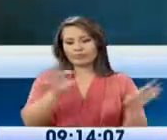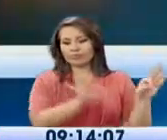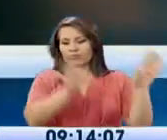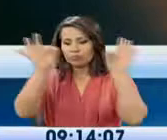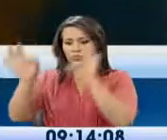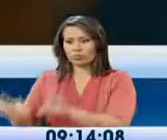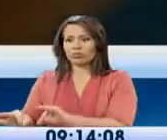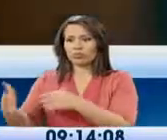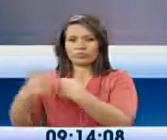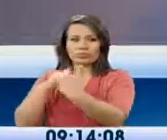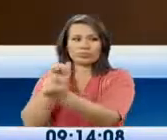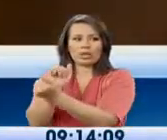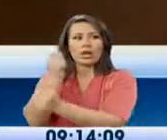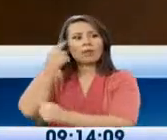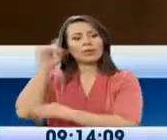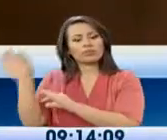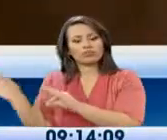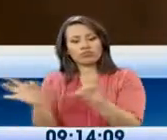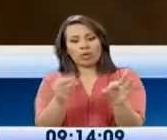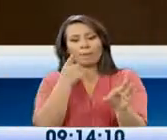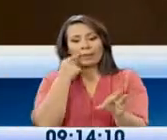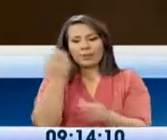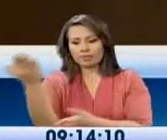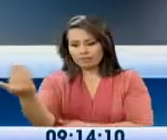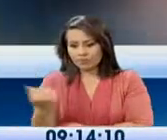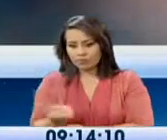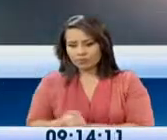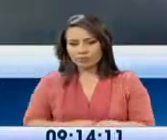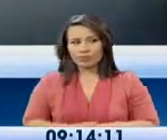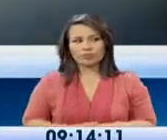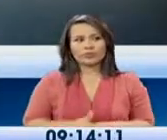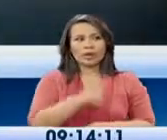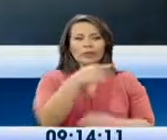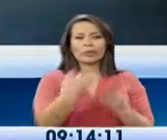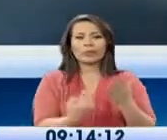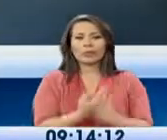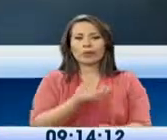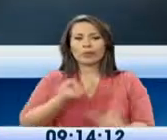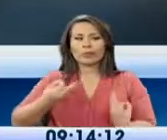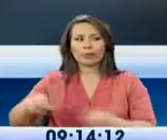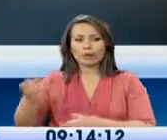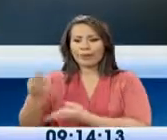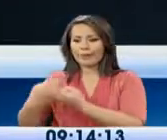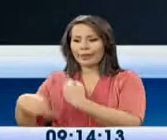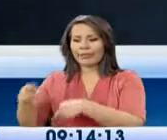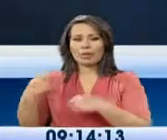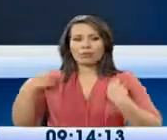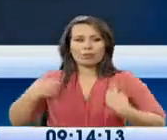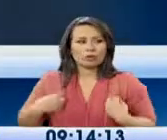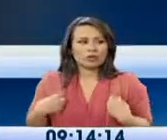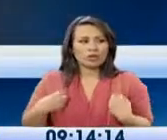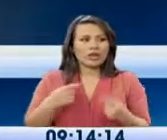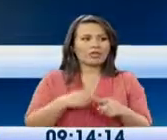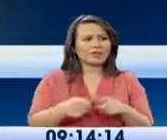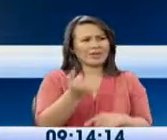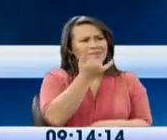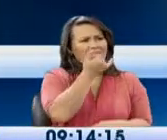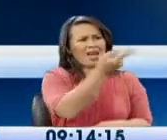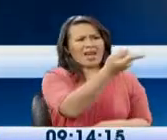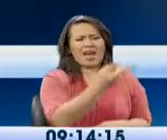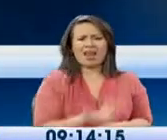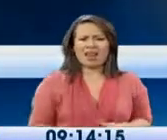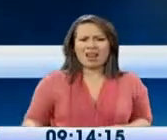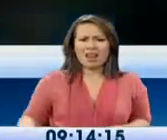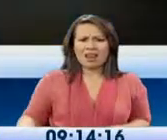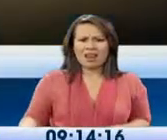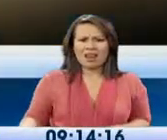comisaría para ser entregados a sus padres. Una nueva modalidad que estaría adoptando gente inescrupulosa con el